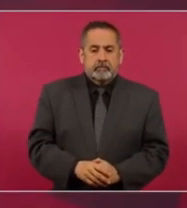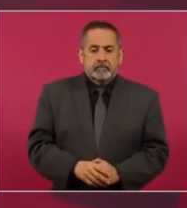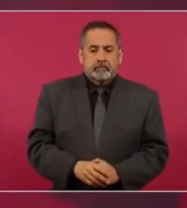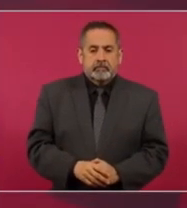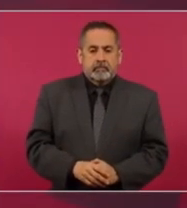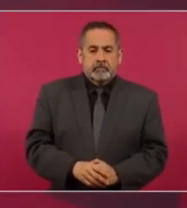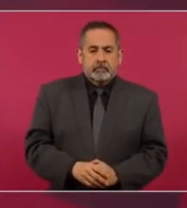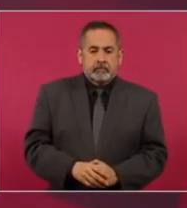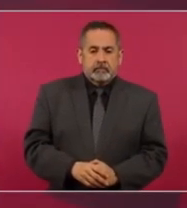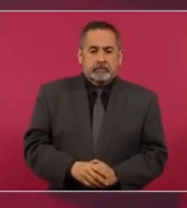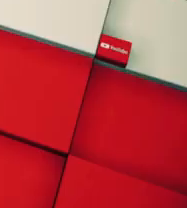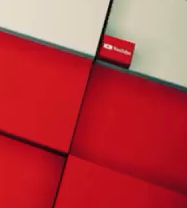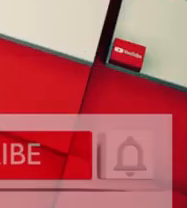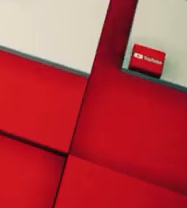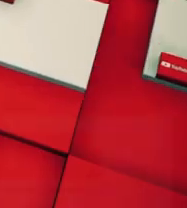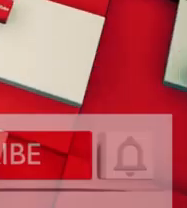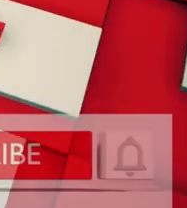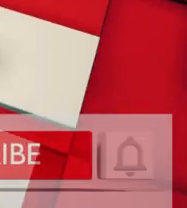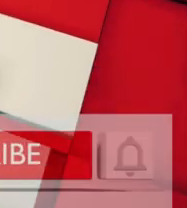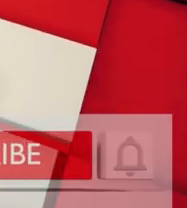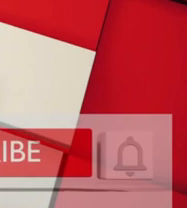la licenciatura.